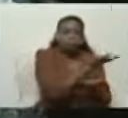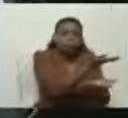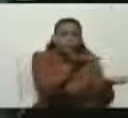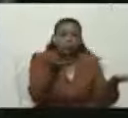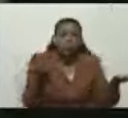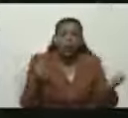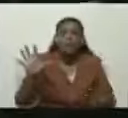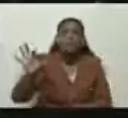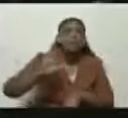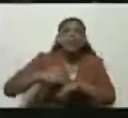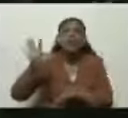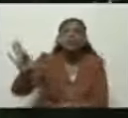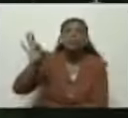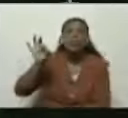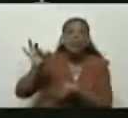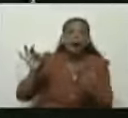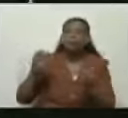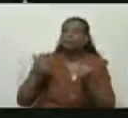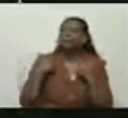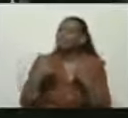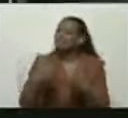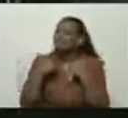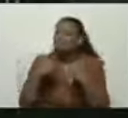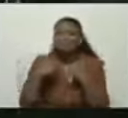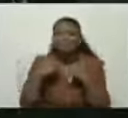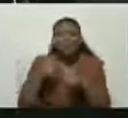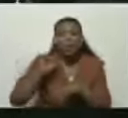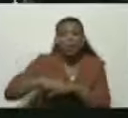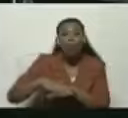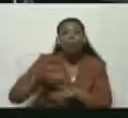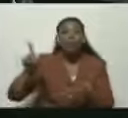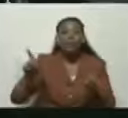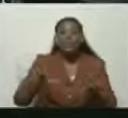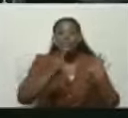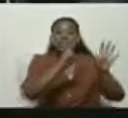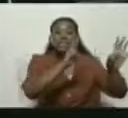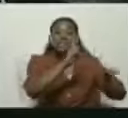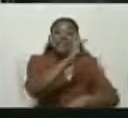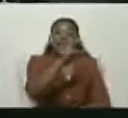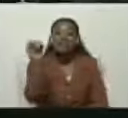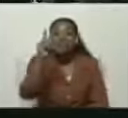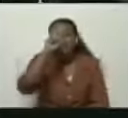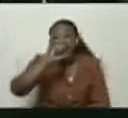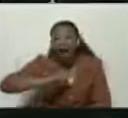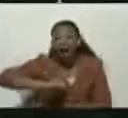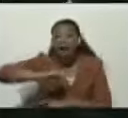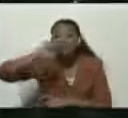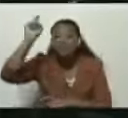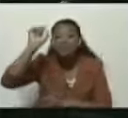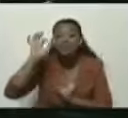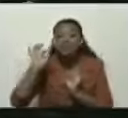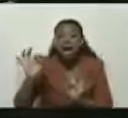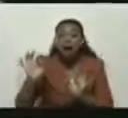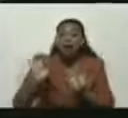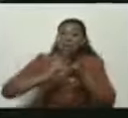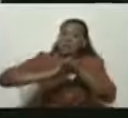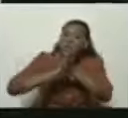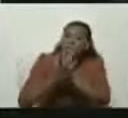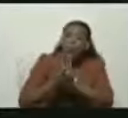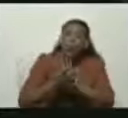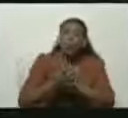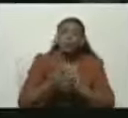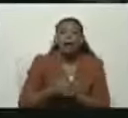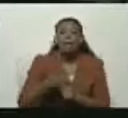de Sudáfrica ha sido muy feliz porque está cumpliéndose 30 años del fin del